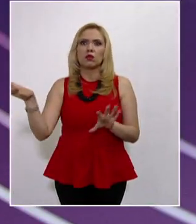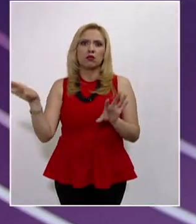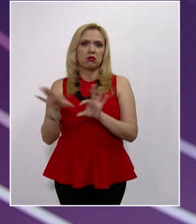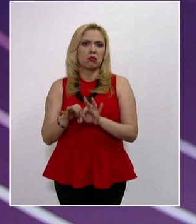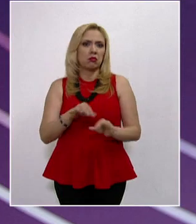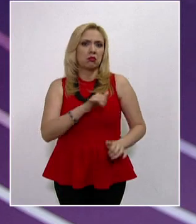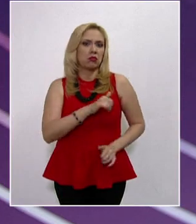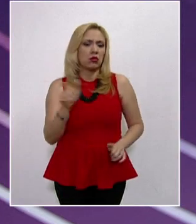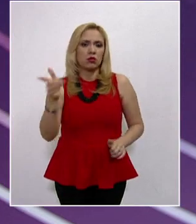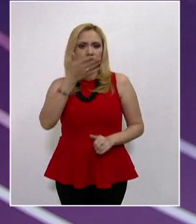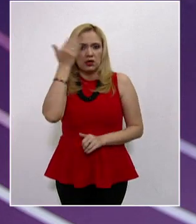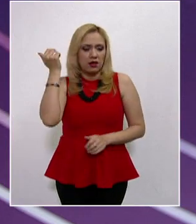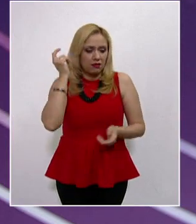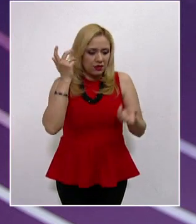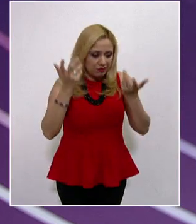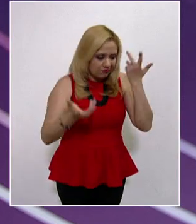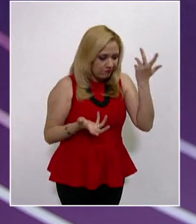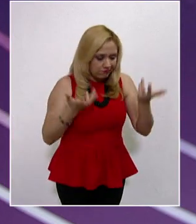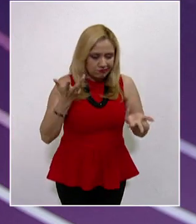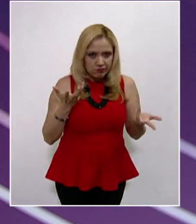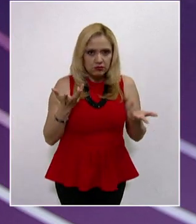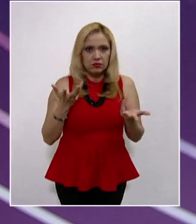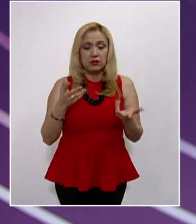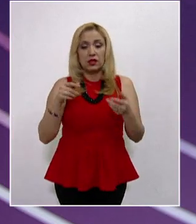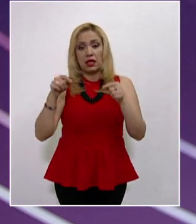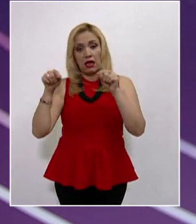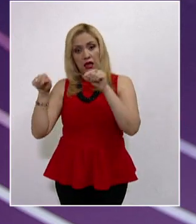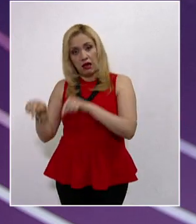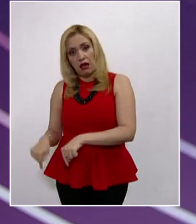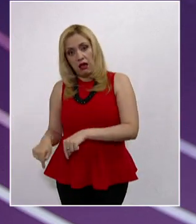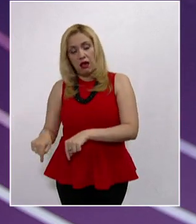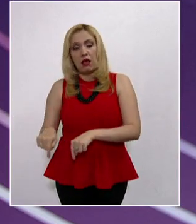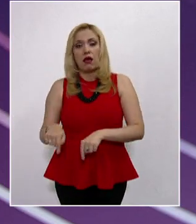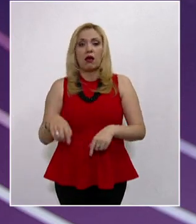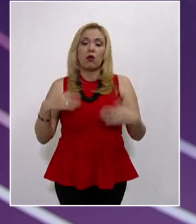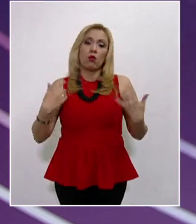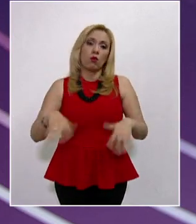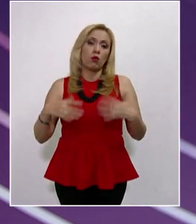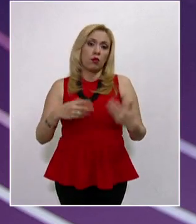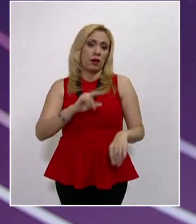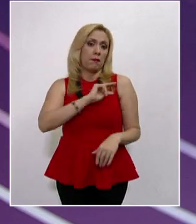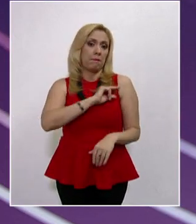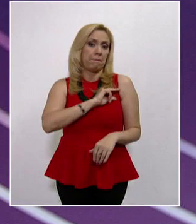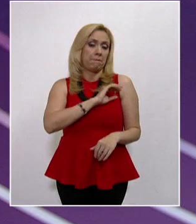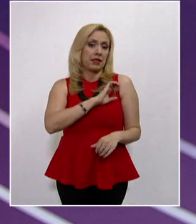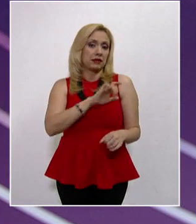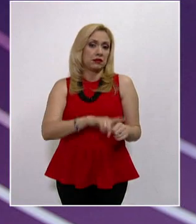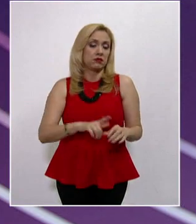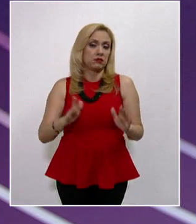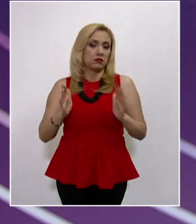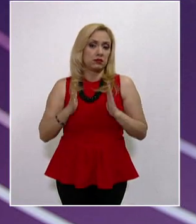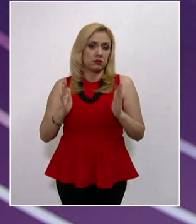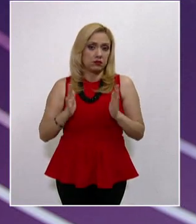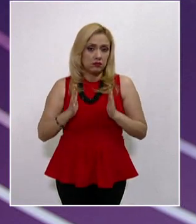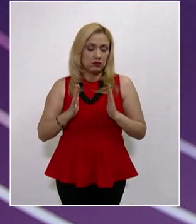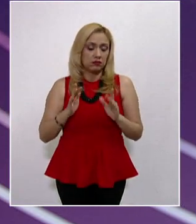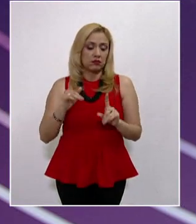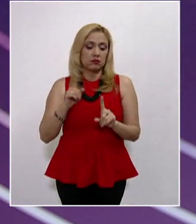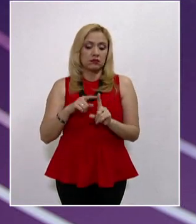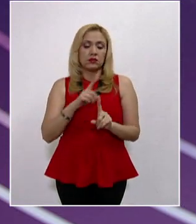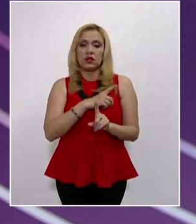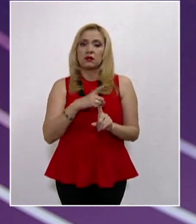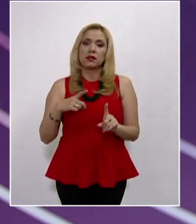la capacitación para resolverlo. Acá, atendiendo al carácter extraordinario que debiera tener el fuero militar, que en teoría tendría que